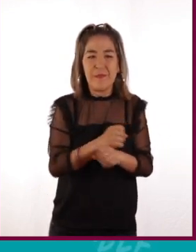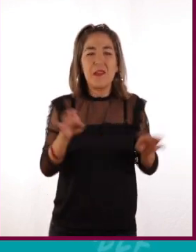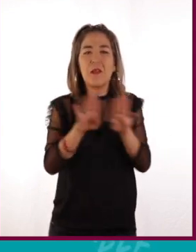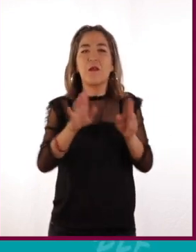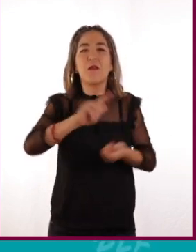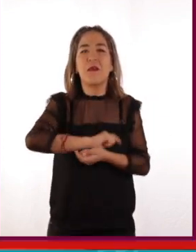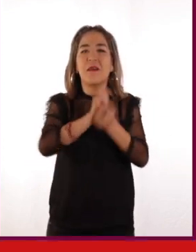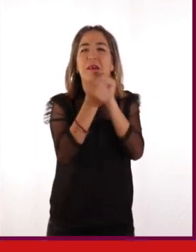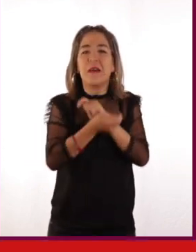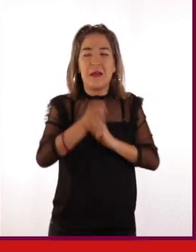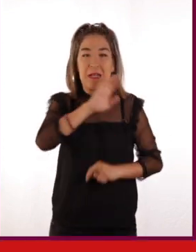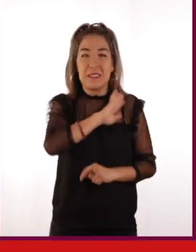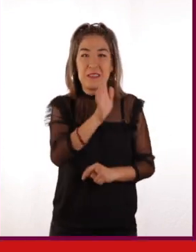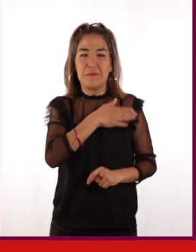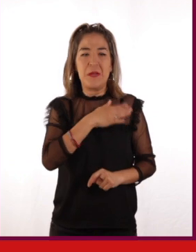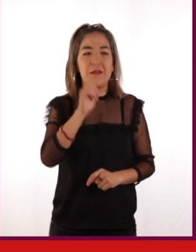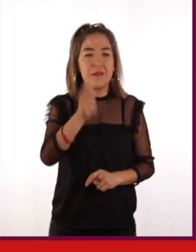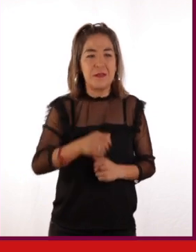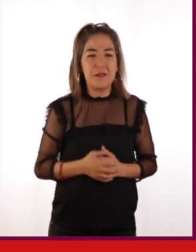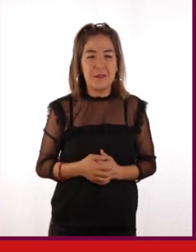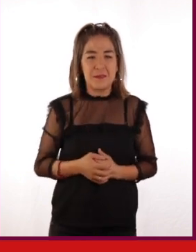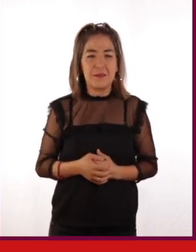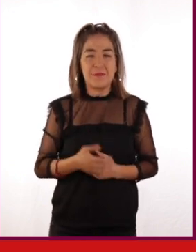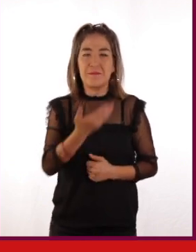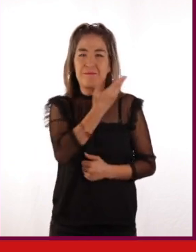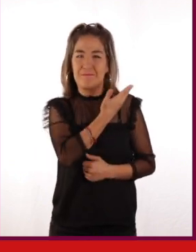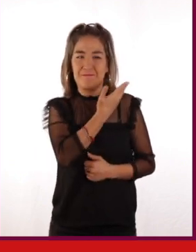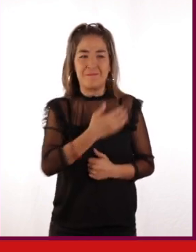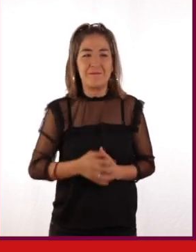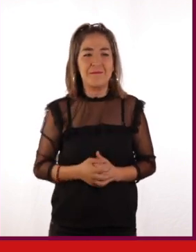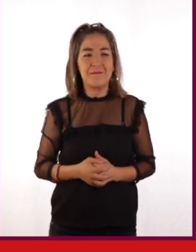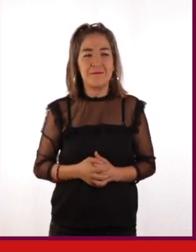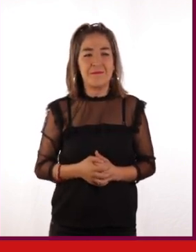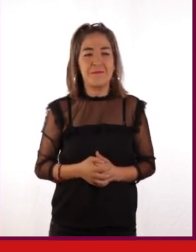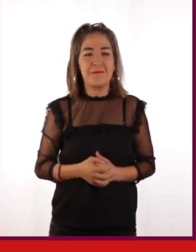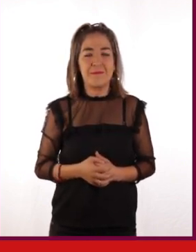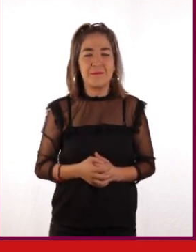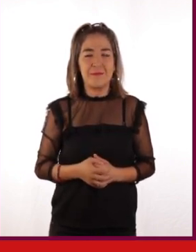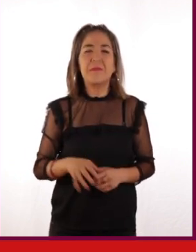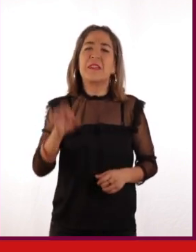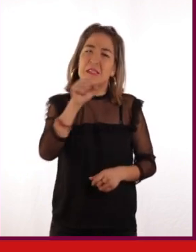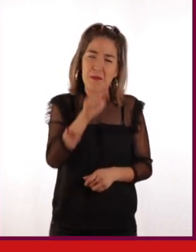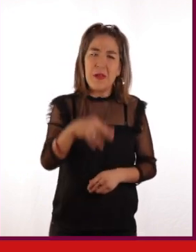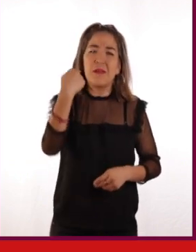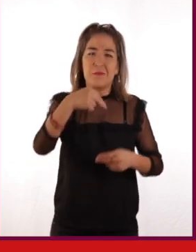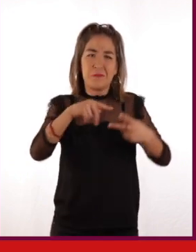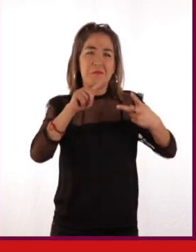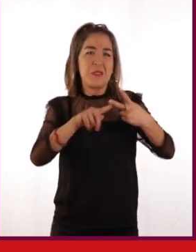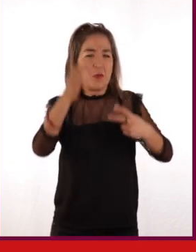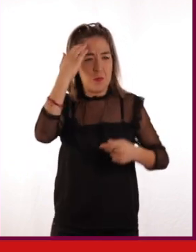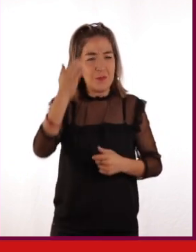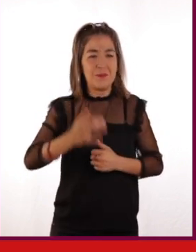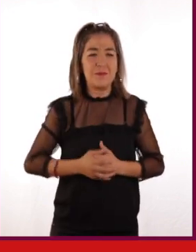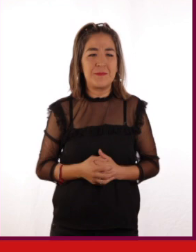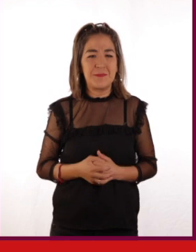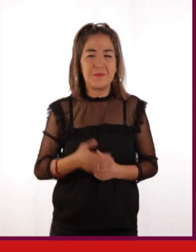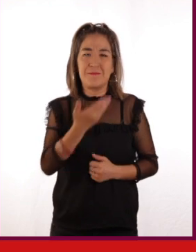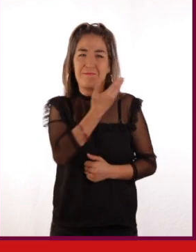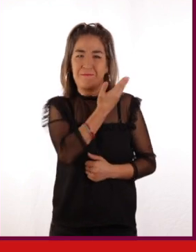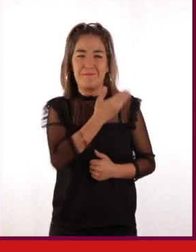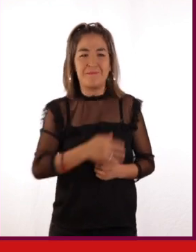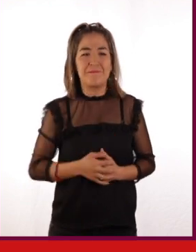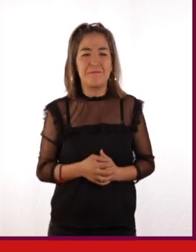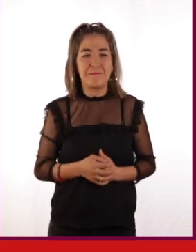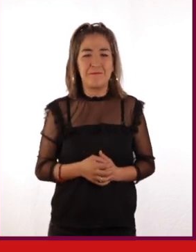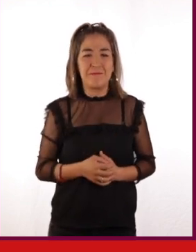casa, por lo que la traducción de Bauhaus al español es escuela de construcción, aunque también se le ha conocido como